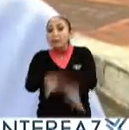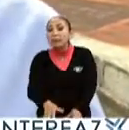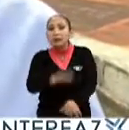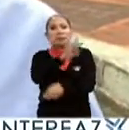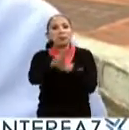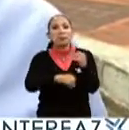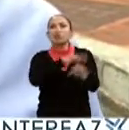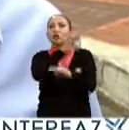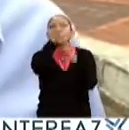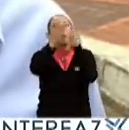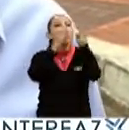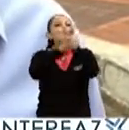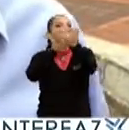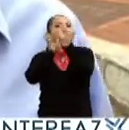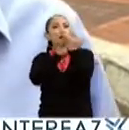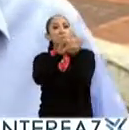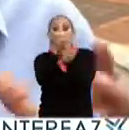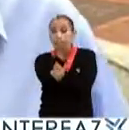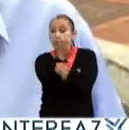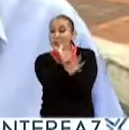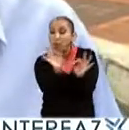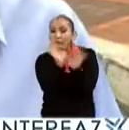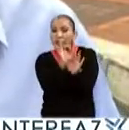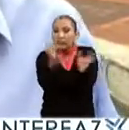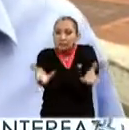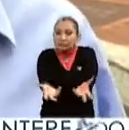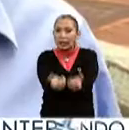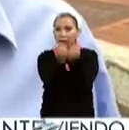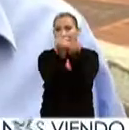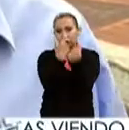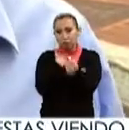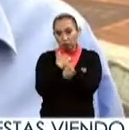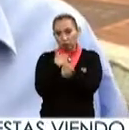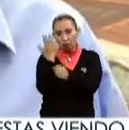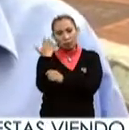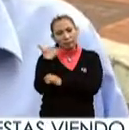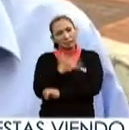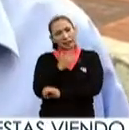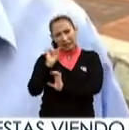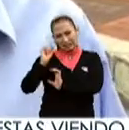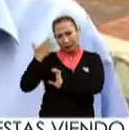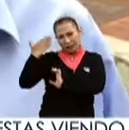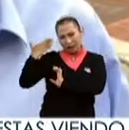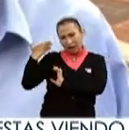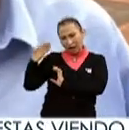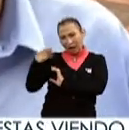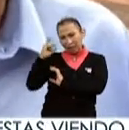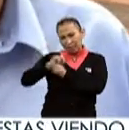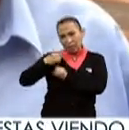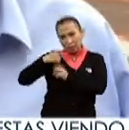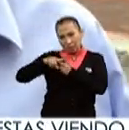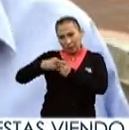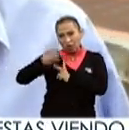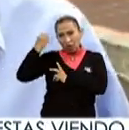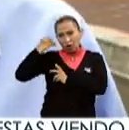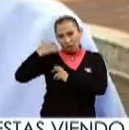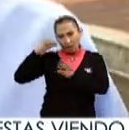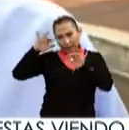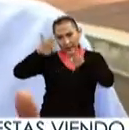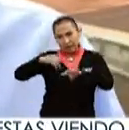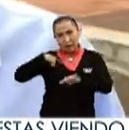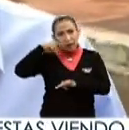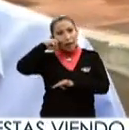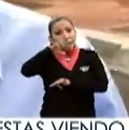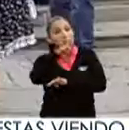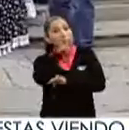perdemos todo eso. Por eso es importante recuperarlo. Yo tenía la impresión hasta hace algunos días, cuando empezó el Congreso, en que